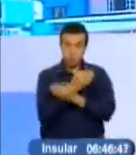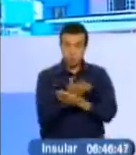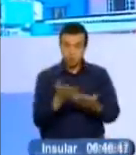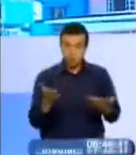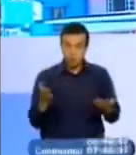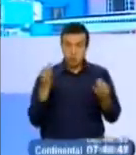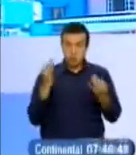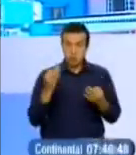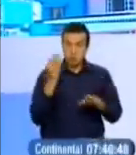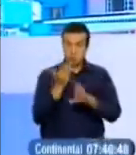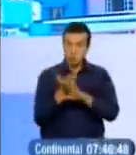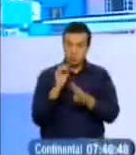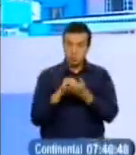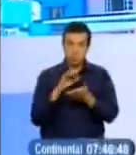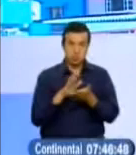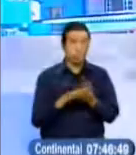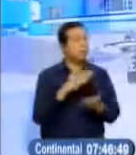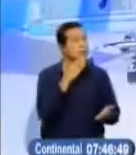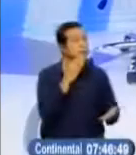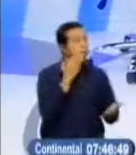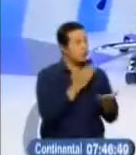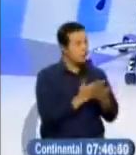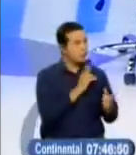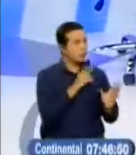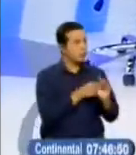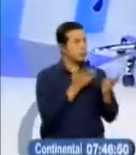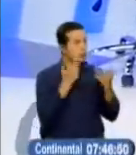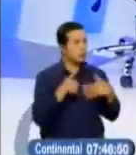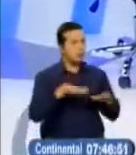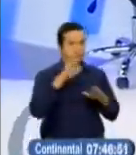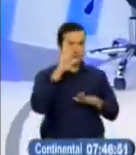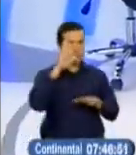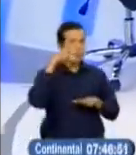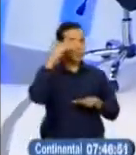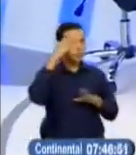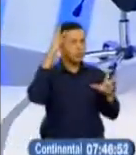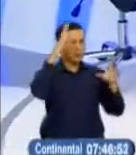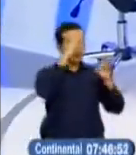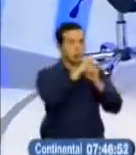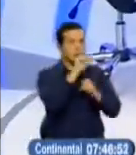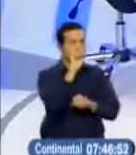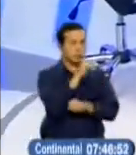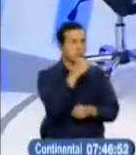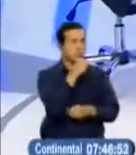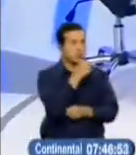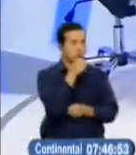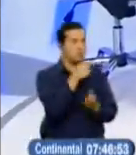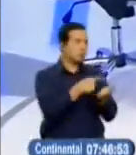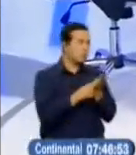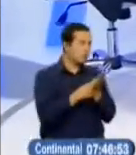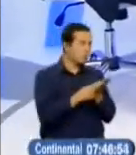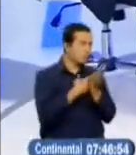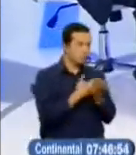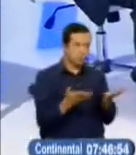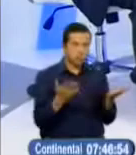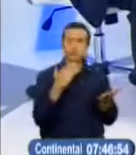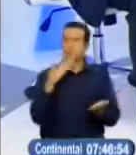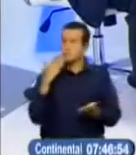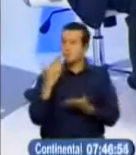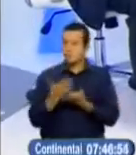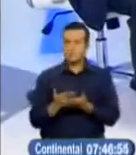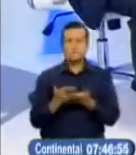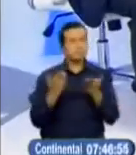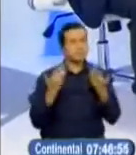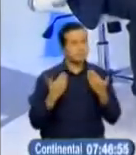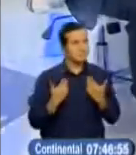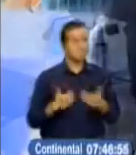puedan ser plasmadas de barreno gracias por estar con nosotros y me comprometo a hacer un pulso político sobre el desarrollo del sector rural nosotros